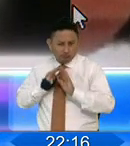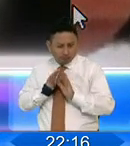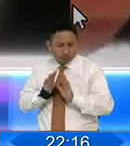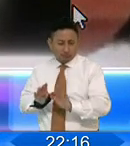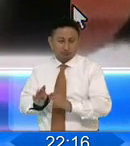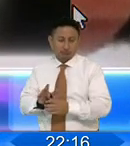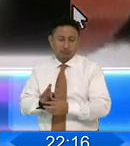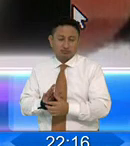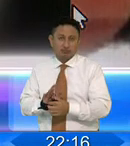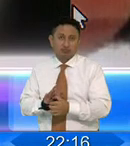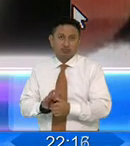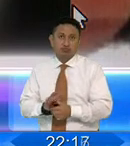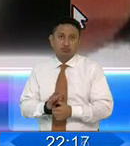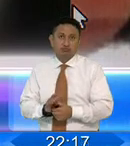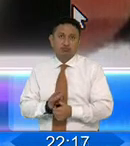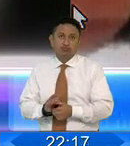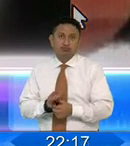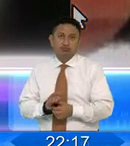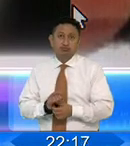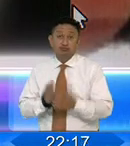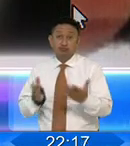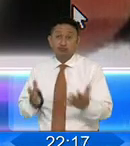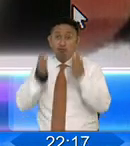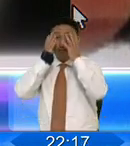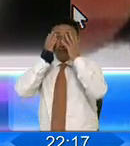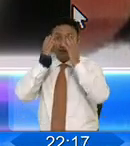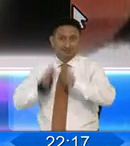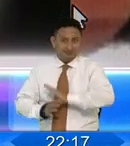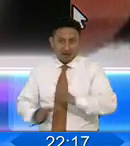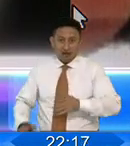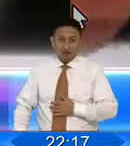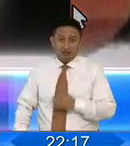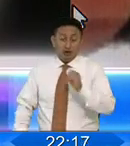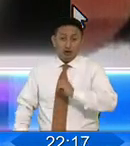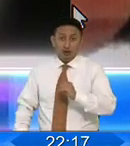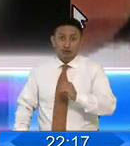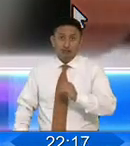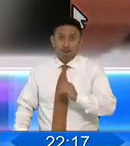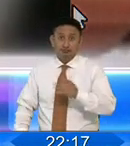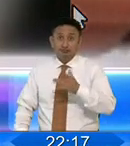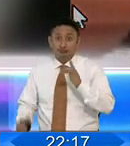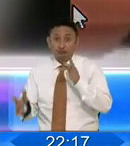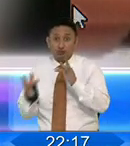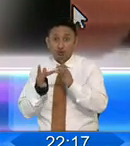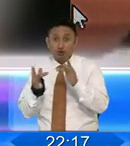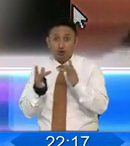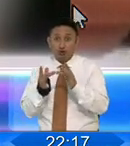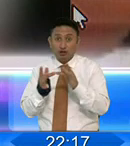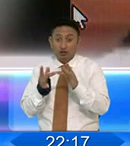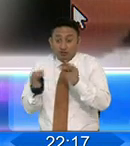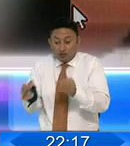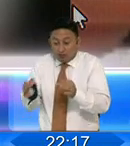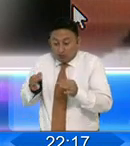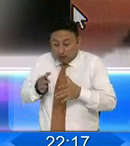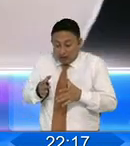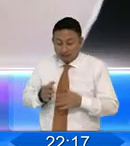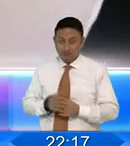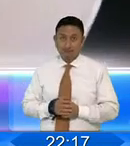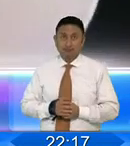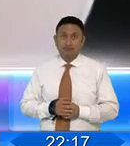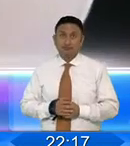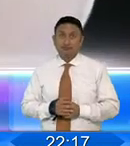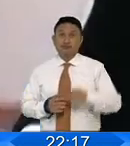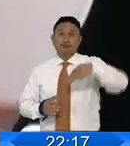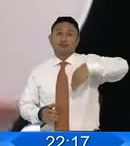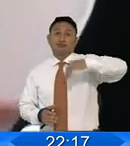evitar llevarse las manos a la cara, evitar el punto de contacto que nos pueda llevar a un contagio.